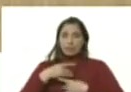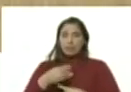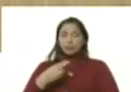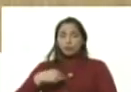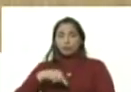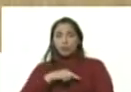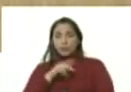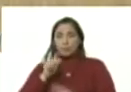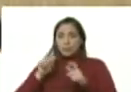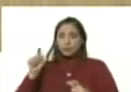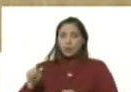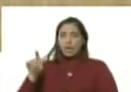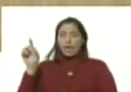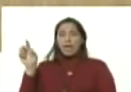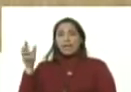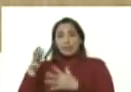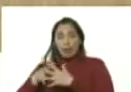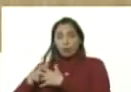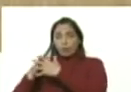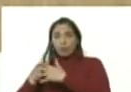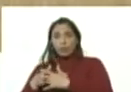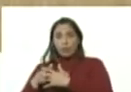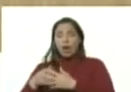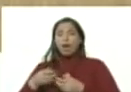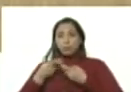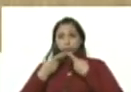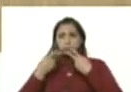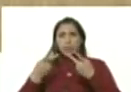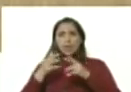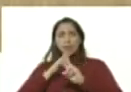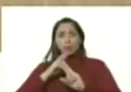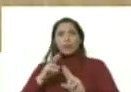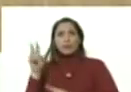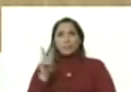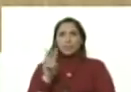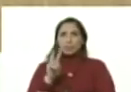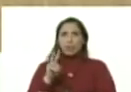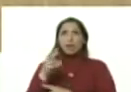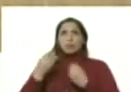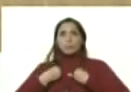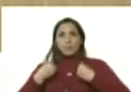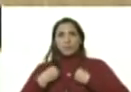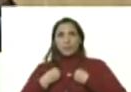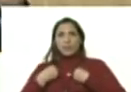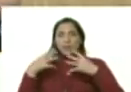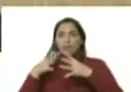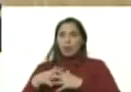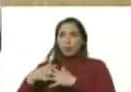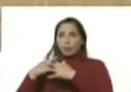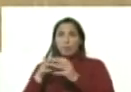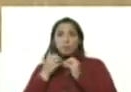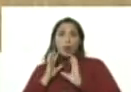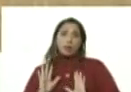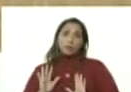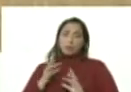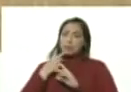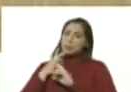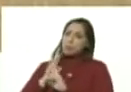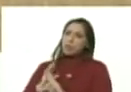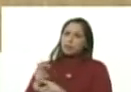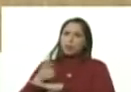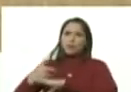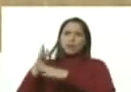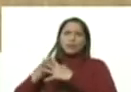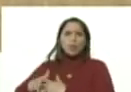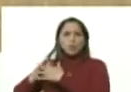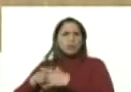connacionales en los Estados Unidos, para darle respuesta también a los venezolanos que viven en los Estados Unidos. Bueno, la respuesta del gobierno de Estados